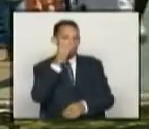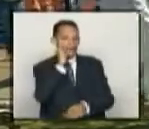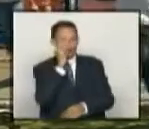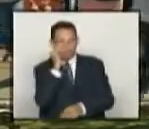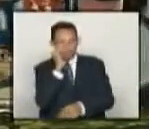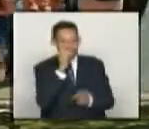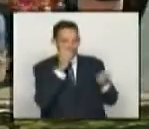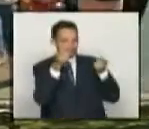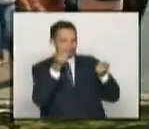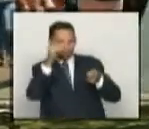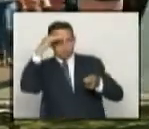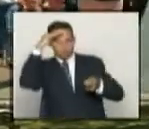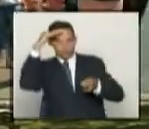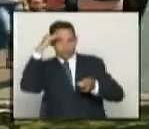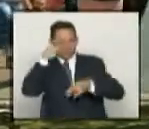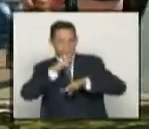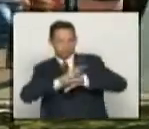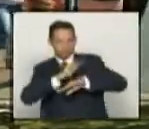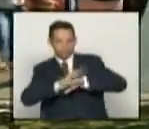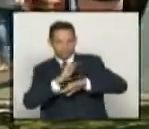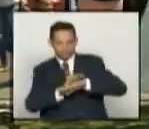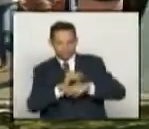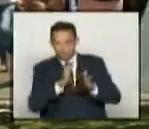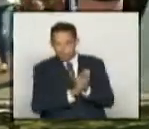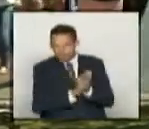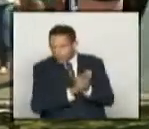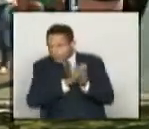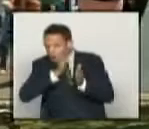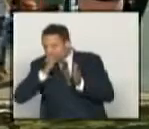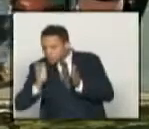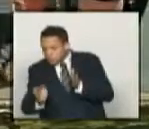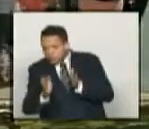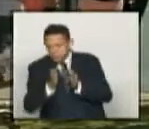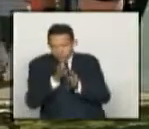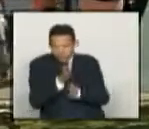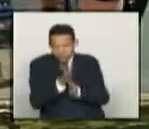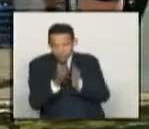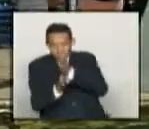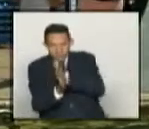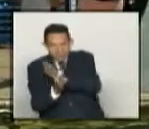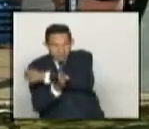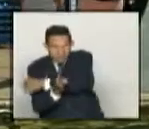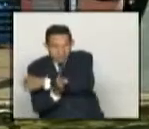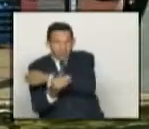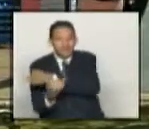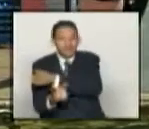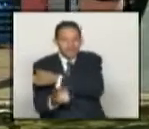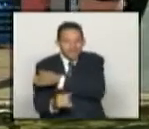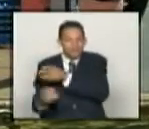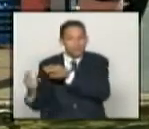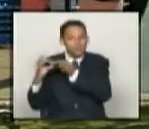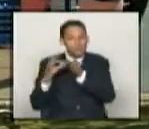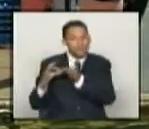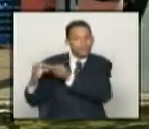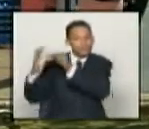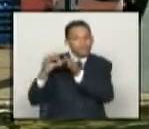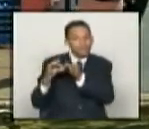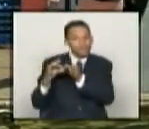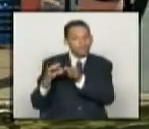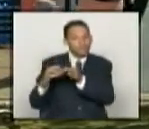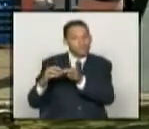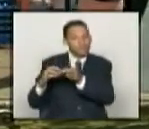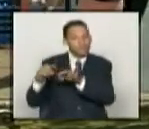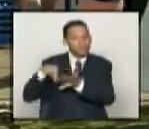seguridad funcionando. La segunda etapa que queremos trabajarle es unir esa red en un solo...